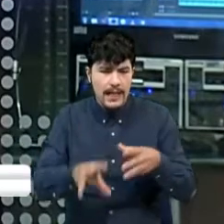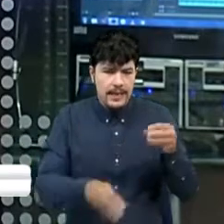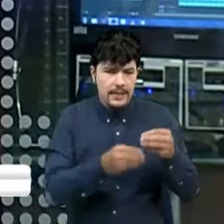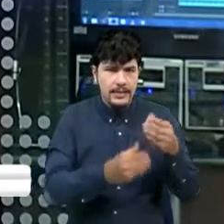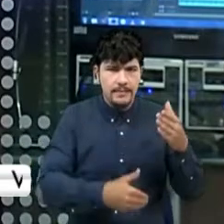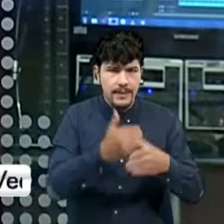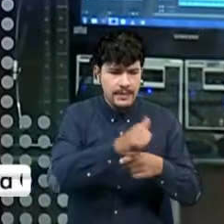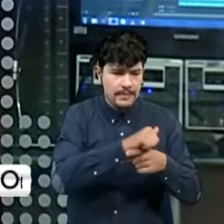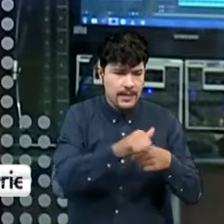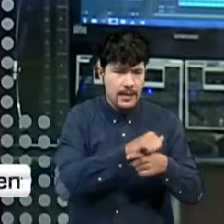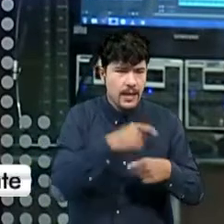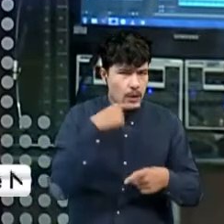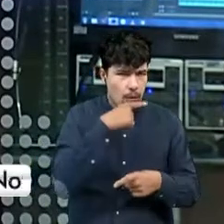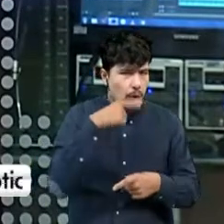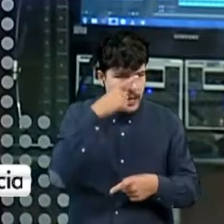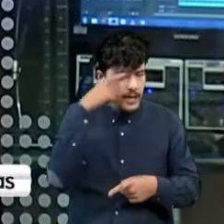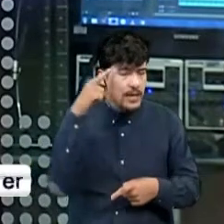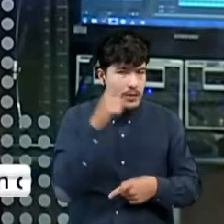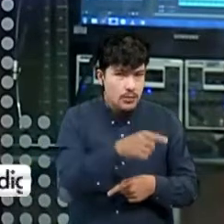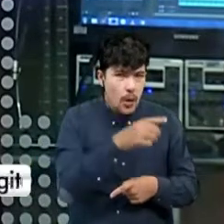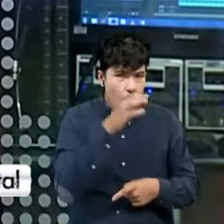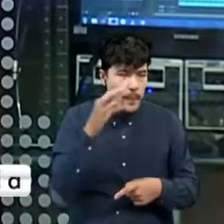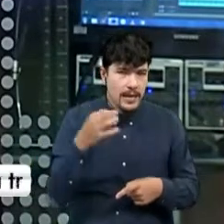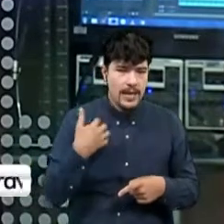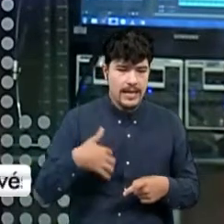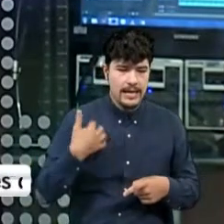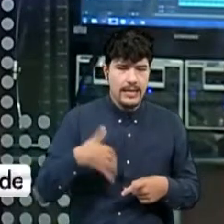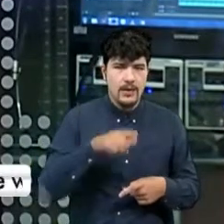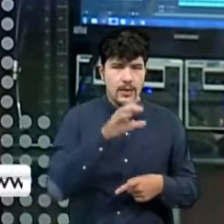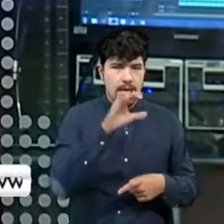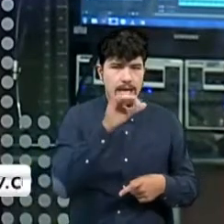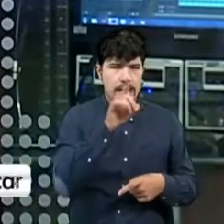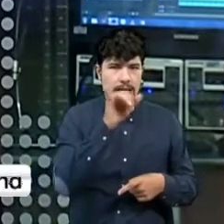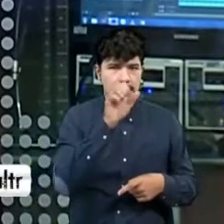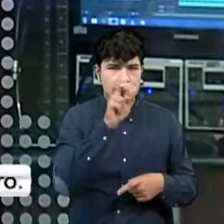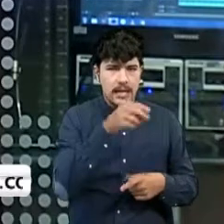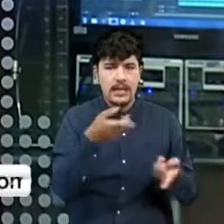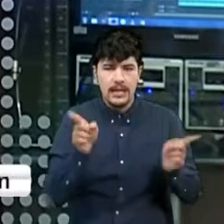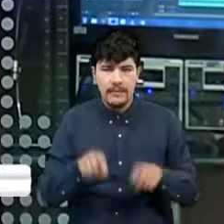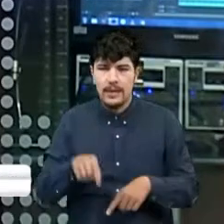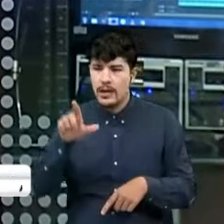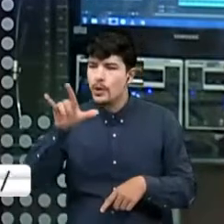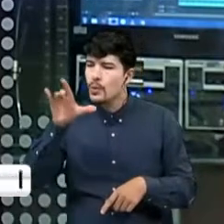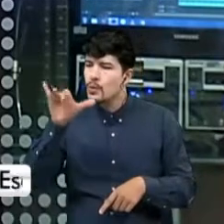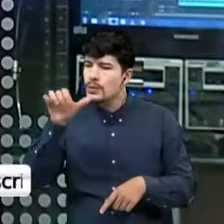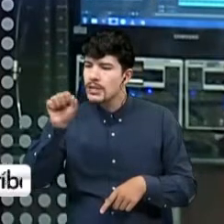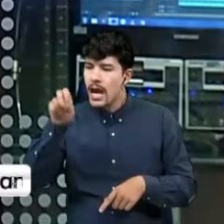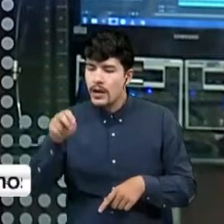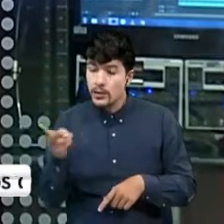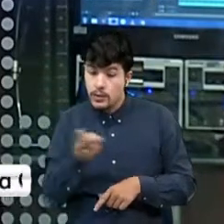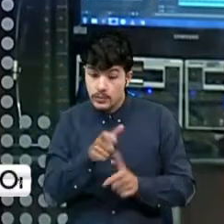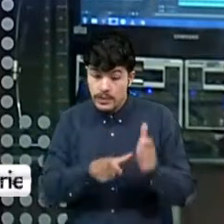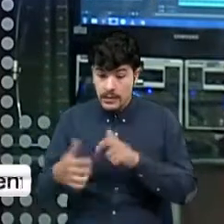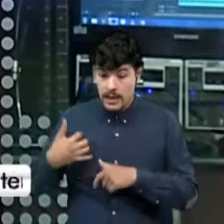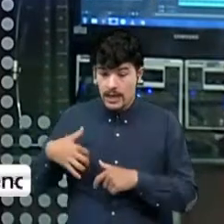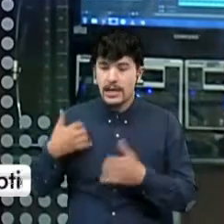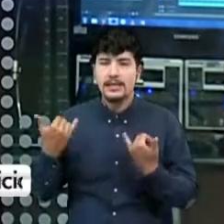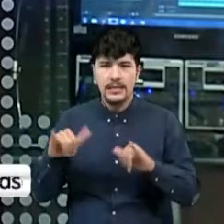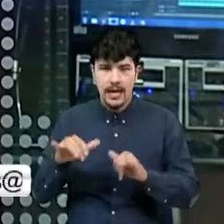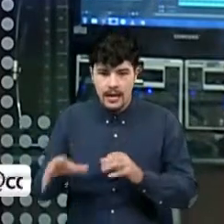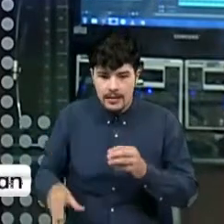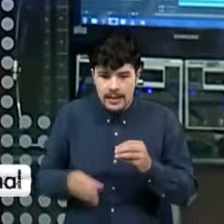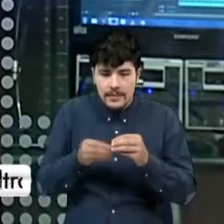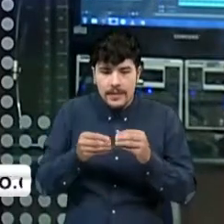rojinegra los argentinos cristian álvarez y luciano white coche a quienes formalizaron de manera oficial su extensión